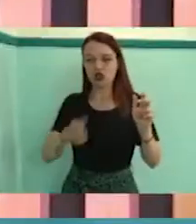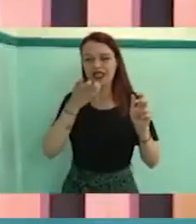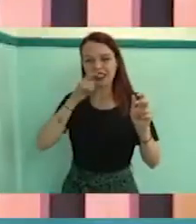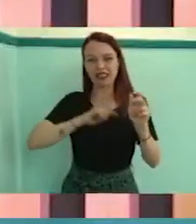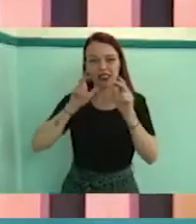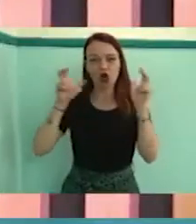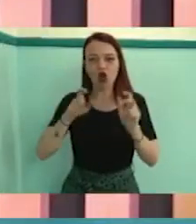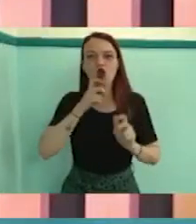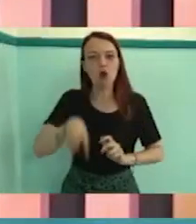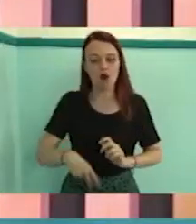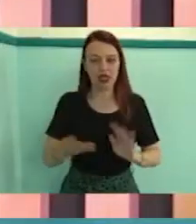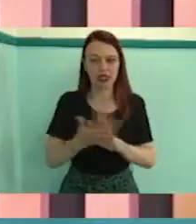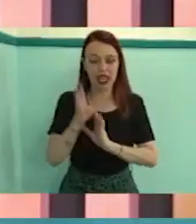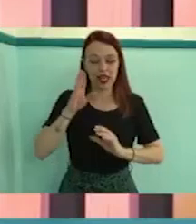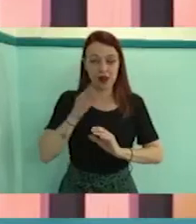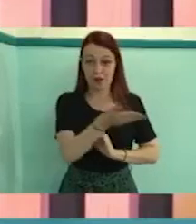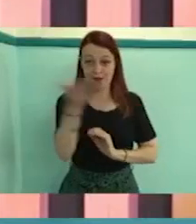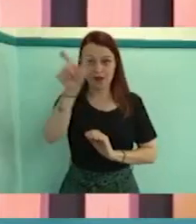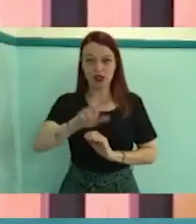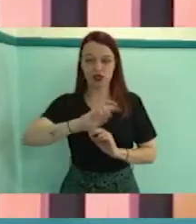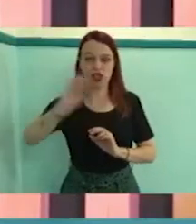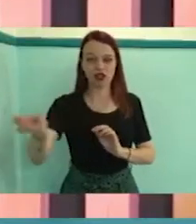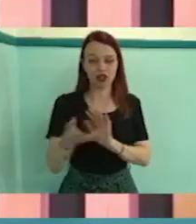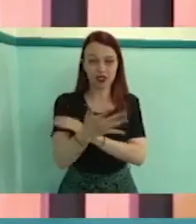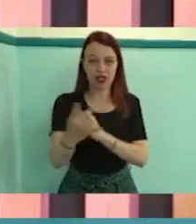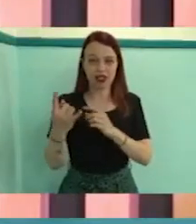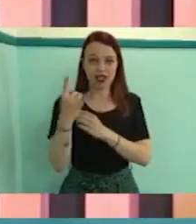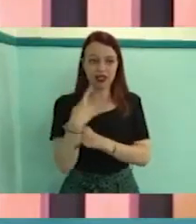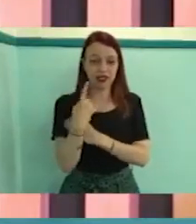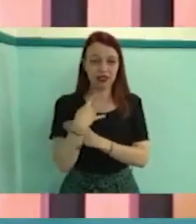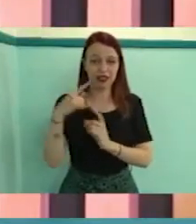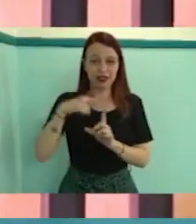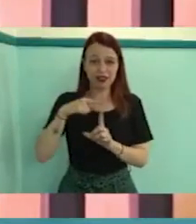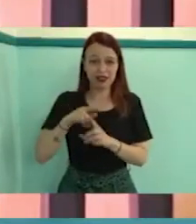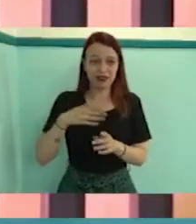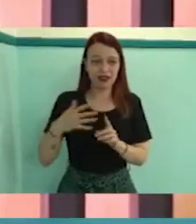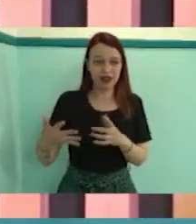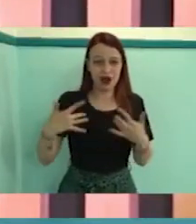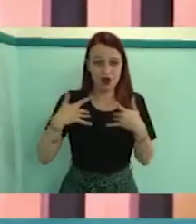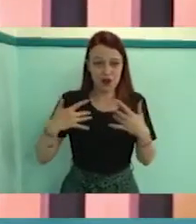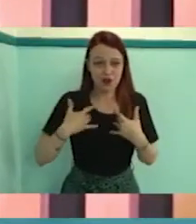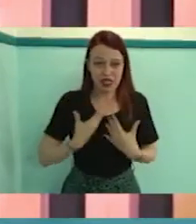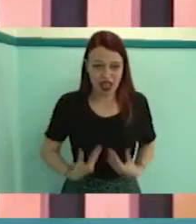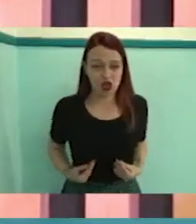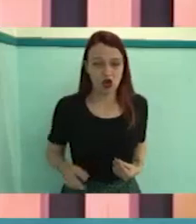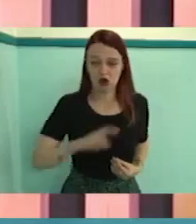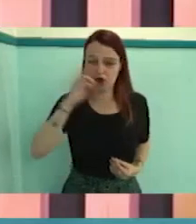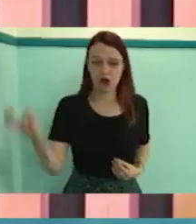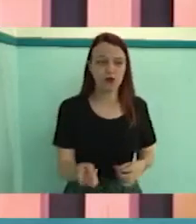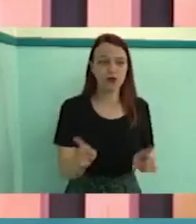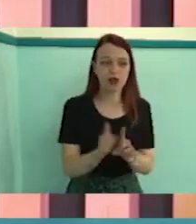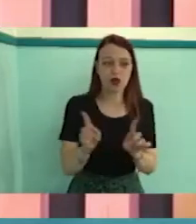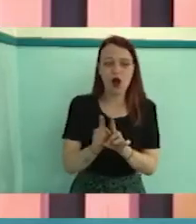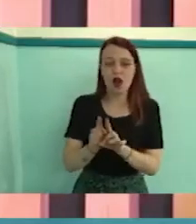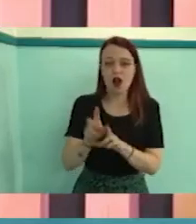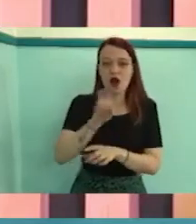gordo etcétera interpersonal que sería pues la humillación el bullying todo lo que ya hemos hablado sí Y por supuesto luego como todo lo que